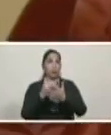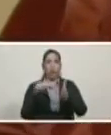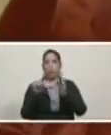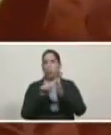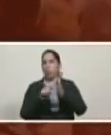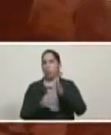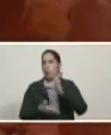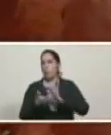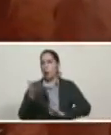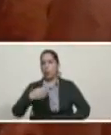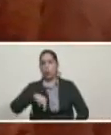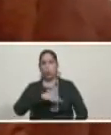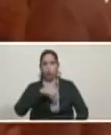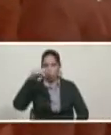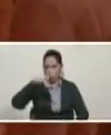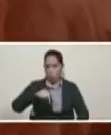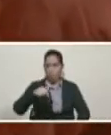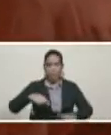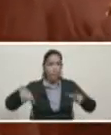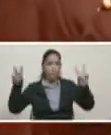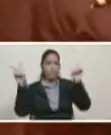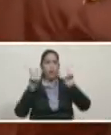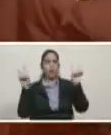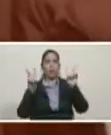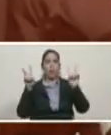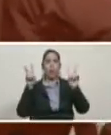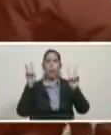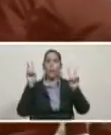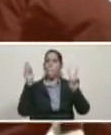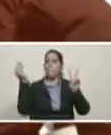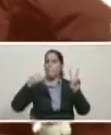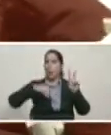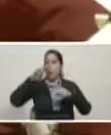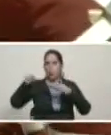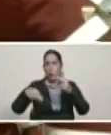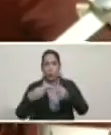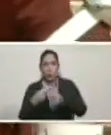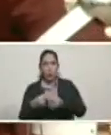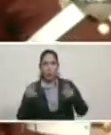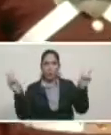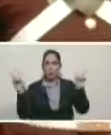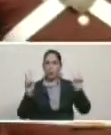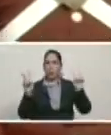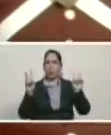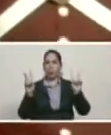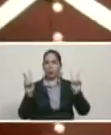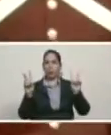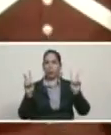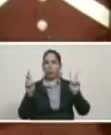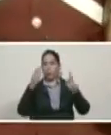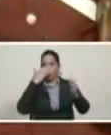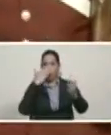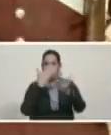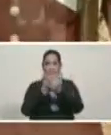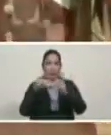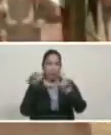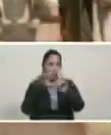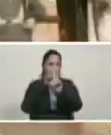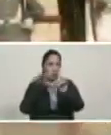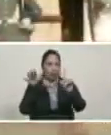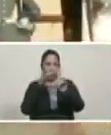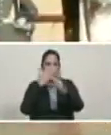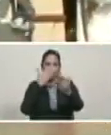Hoy estamos victoriosos. Hoy más que nunca estamos victoriosos frente a la conspiración, frente al